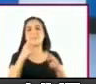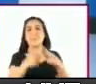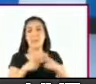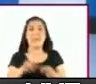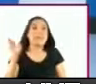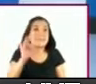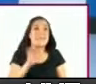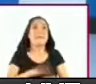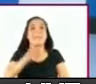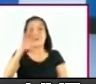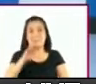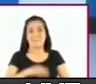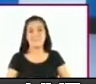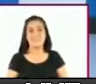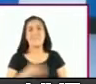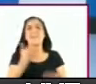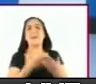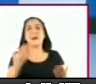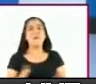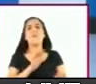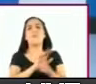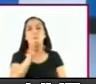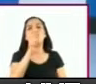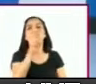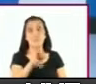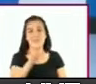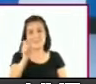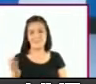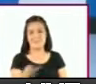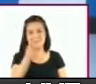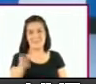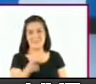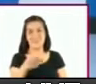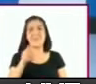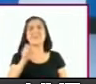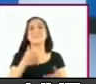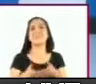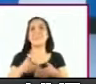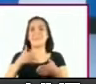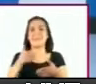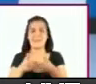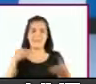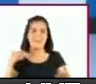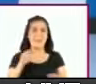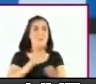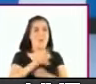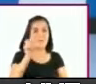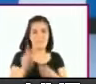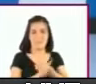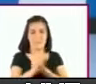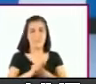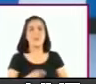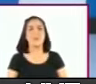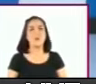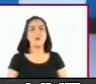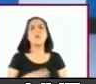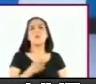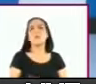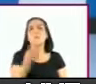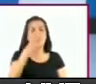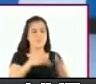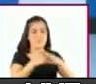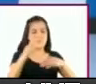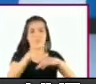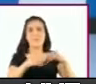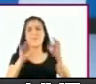haya más. Ahora, demos respuesta a las preguntas que se plantearon en el problema. ¿Cuántos bloques tendrá la